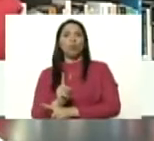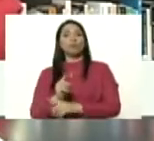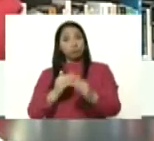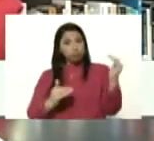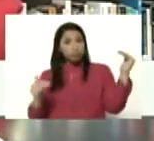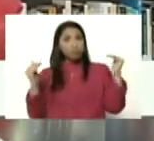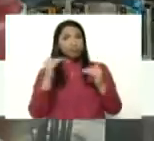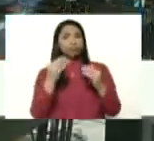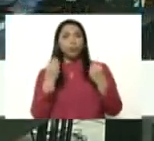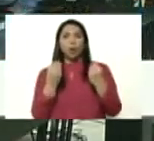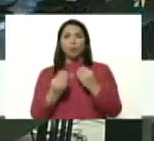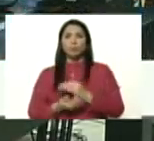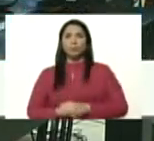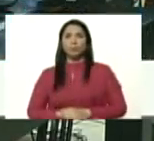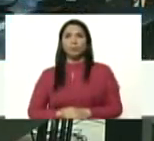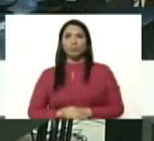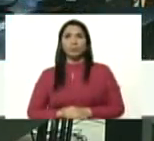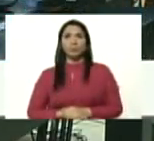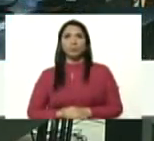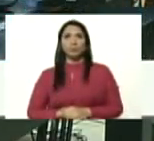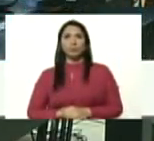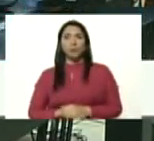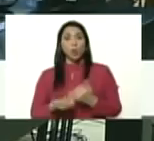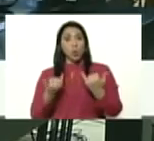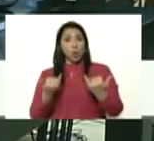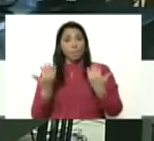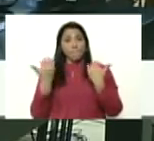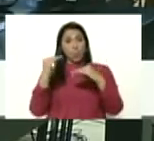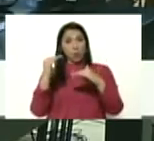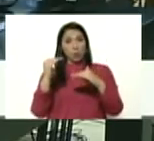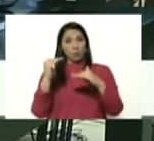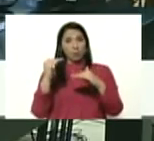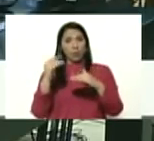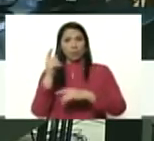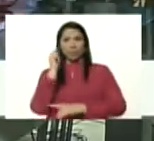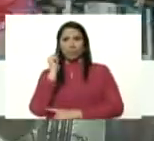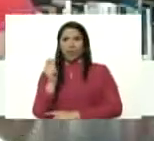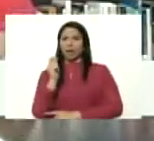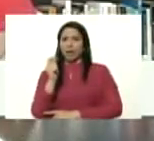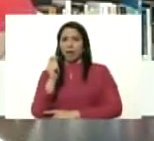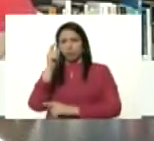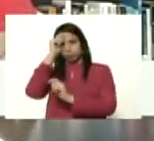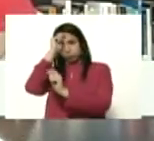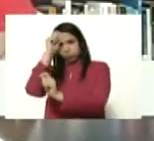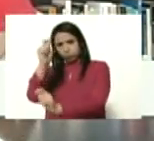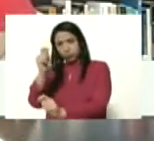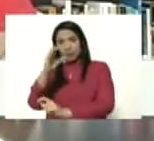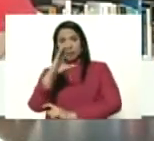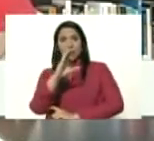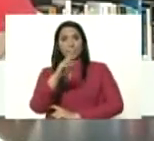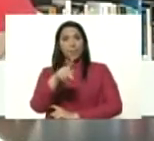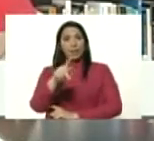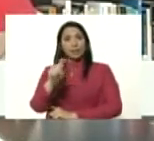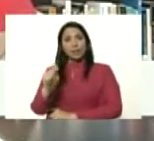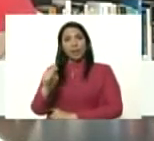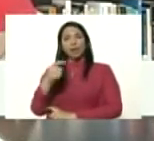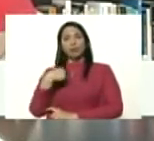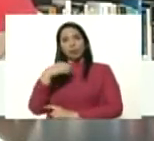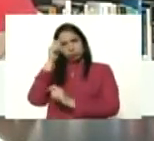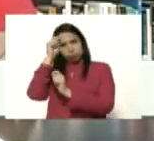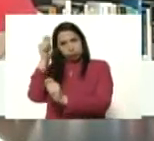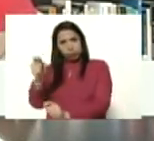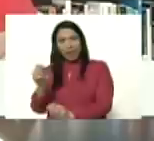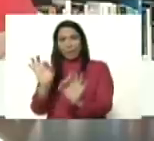crecer. Y sobre todo en esta etapa, una tarea se la doy a los CPT, una tarea que se los doy